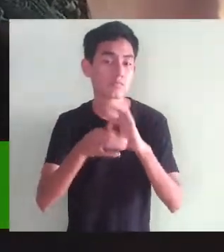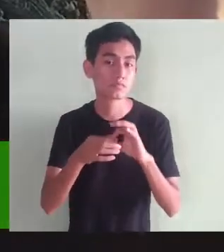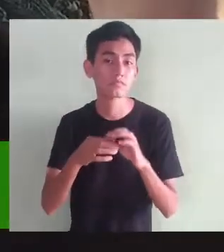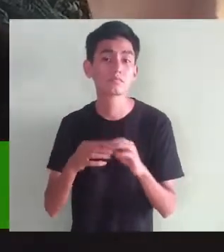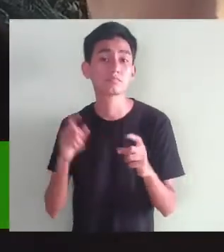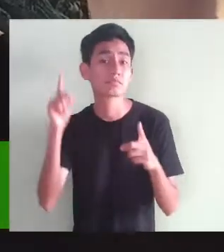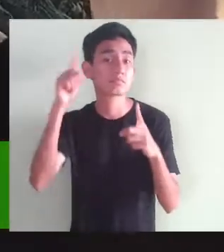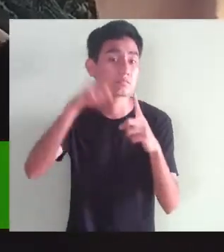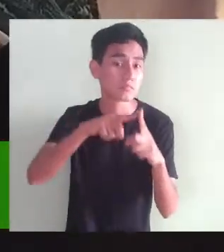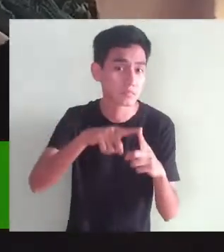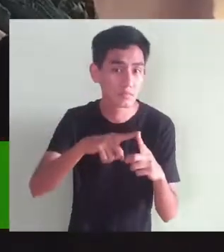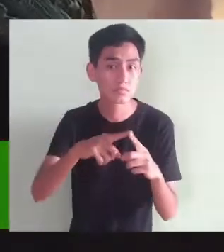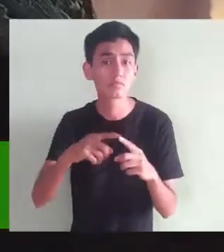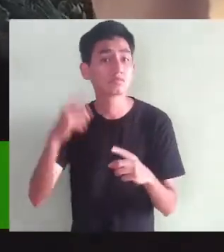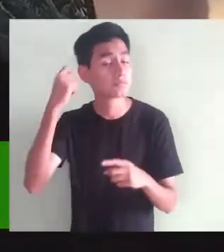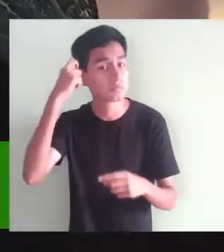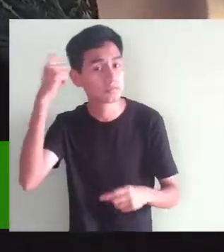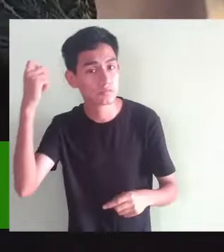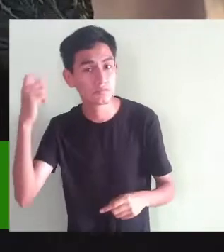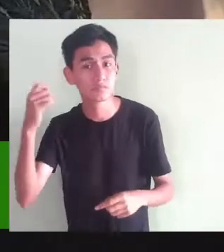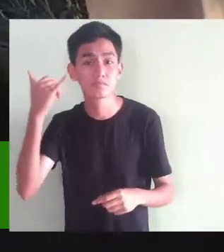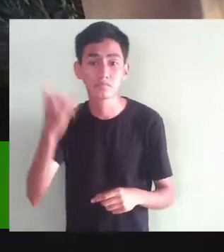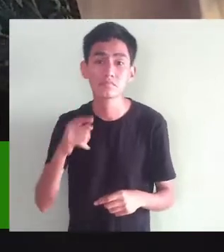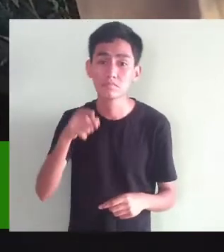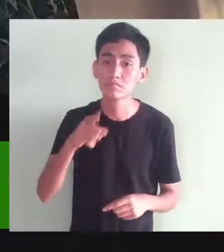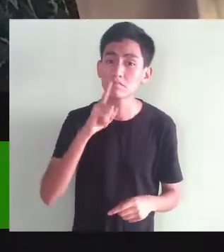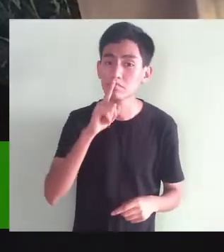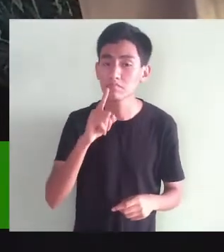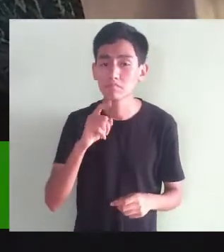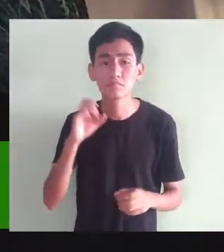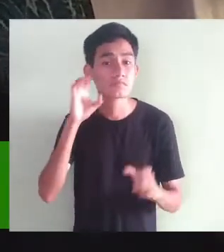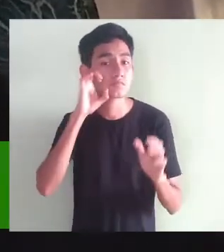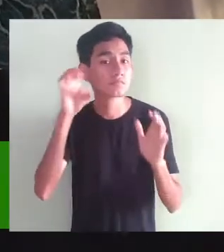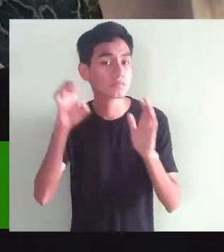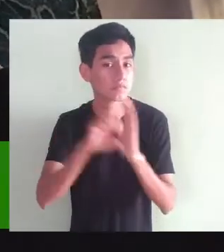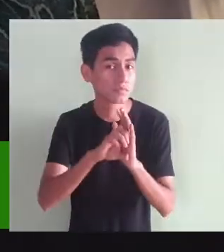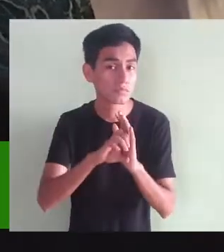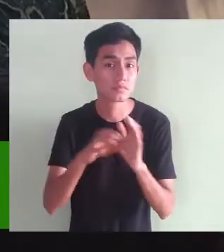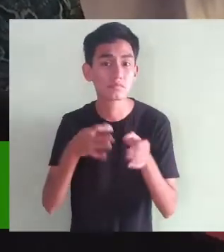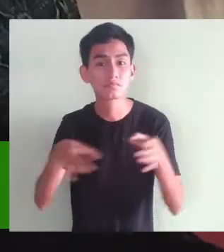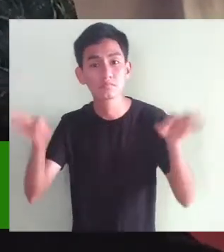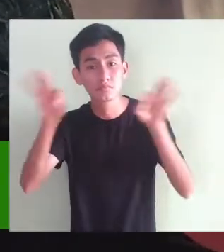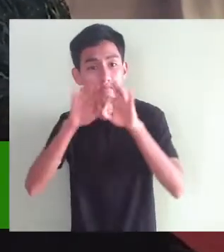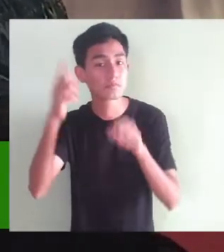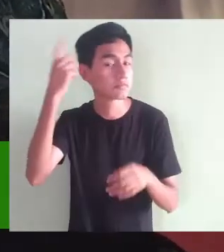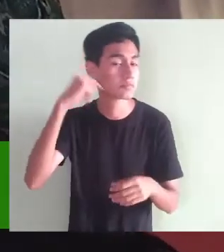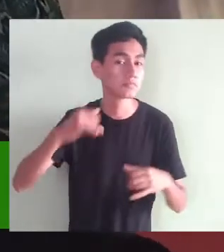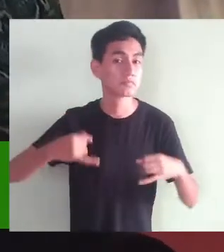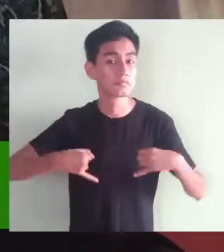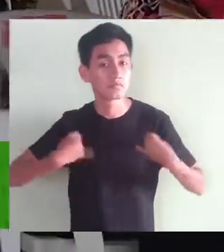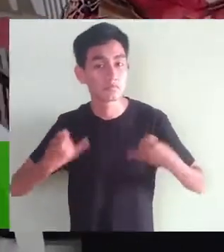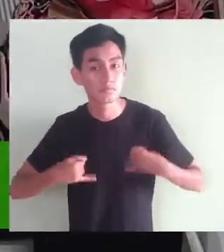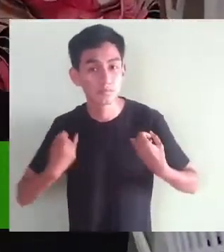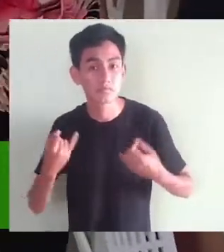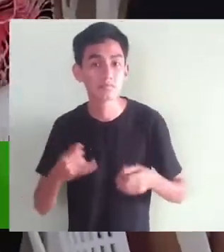alcanzar sus metas, sus sueños, y eso realmente es un claro ejemplo para las jóvenes que deben seguir su